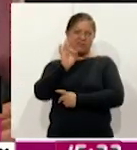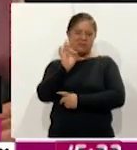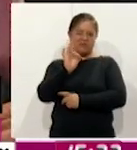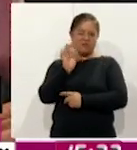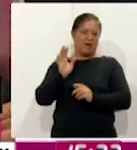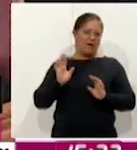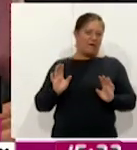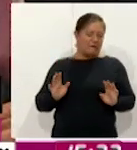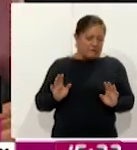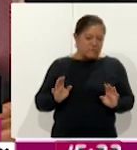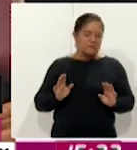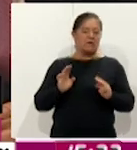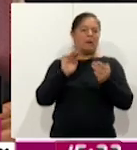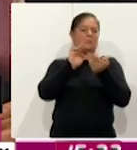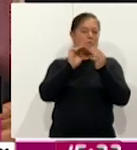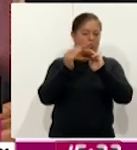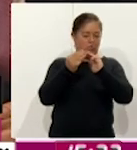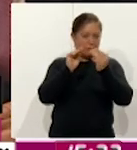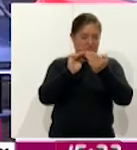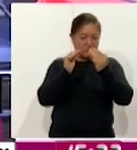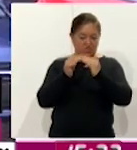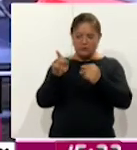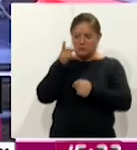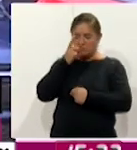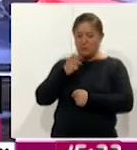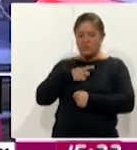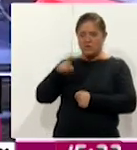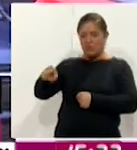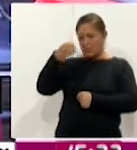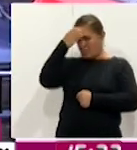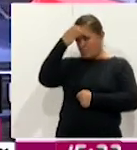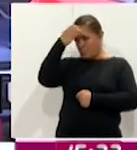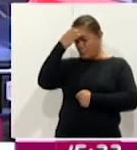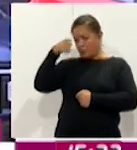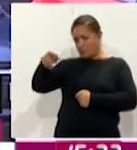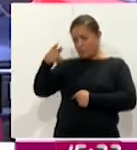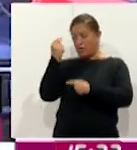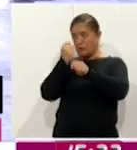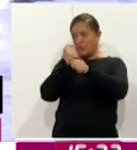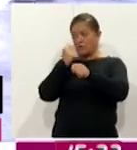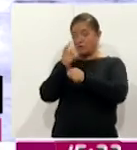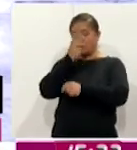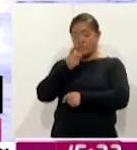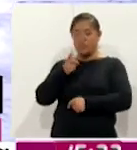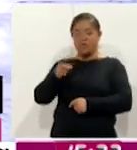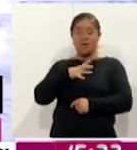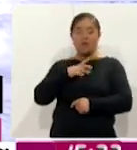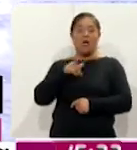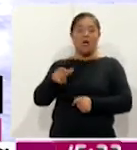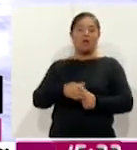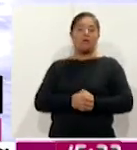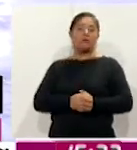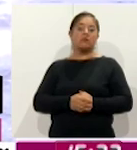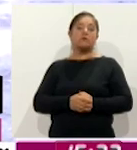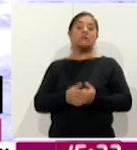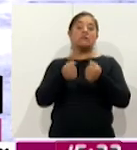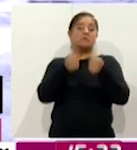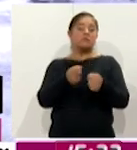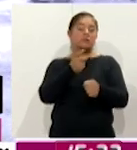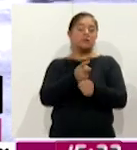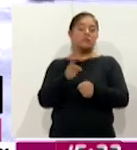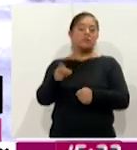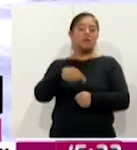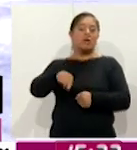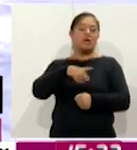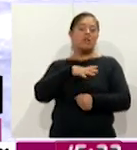el motivo que pusieron los operadores de transporte al decir que era por falta de seguridad, ya que dijo